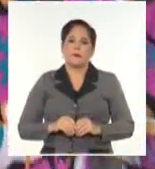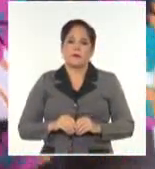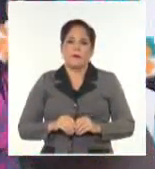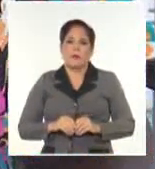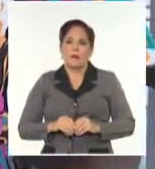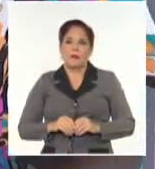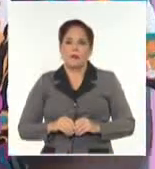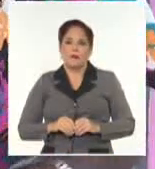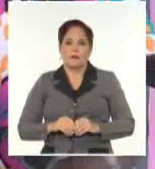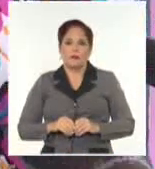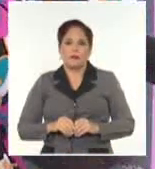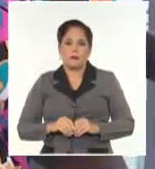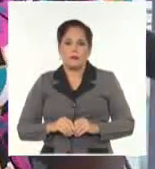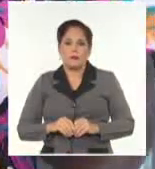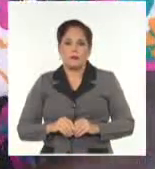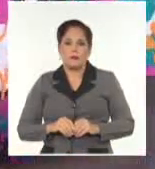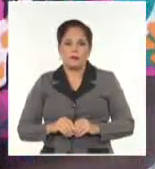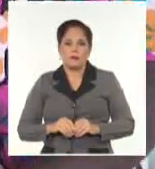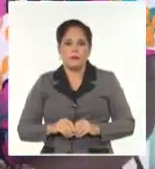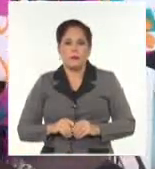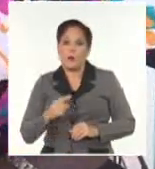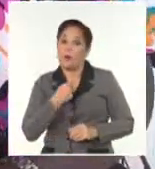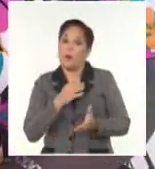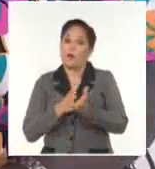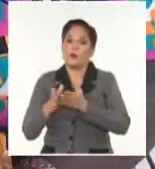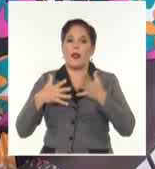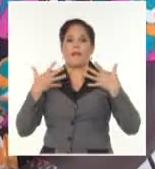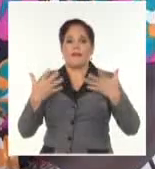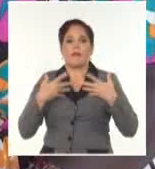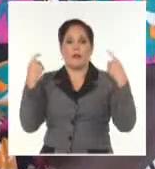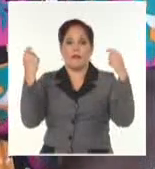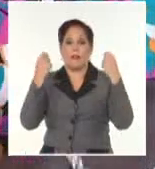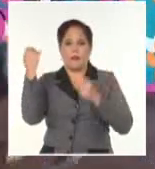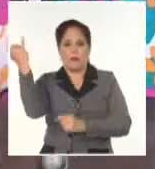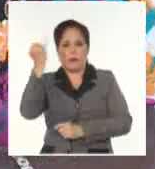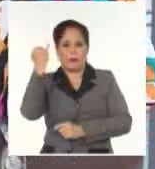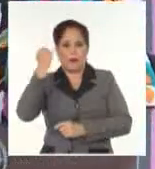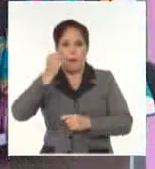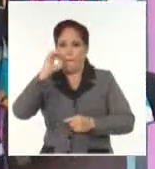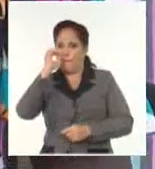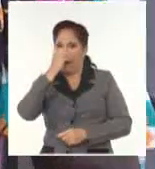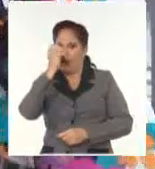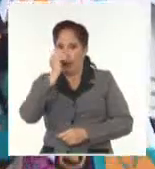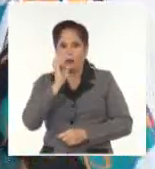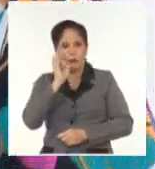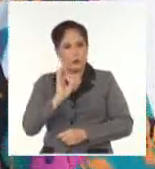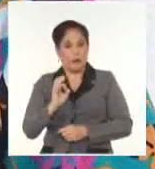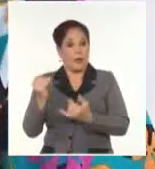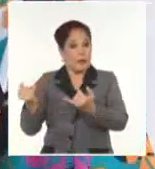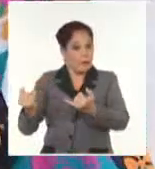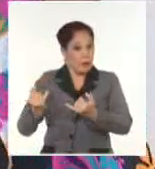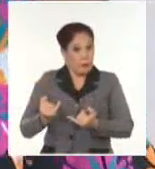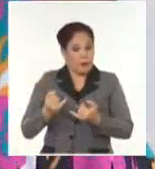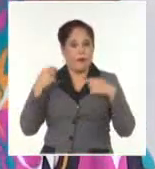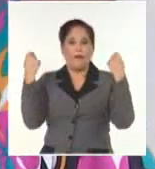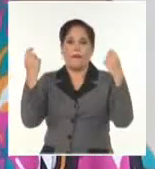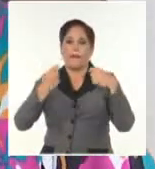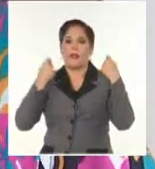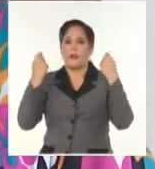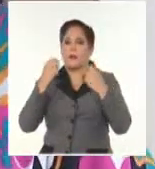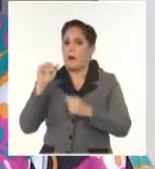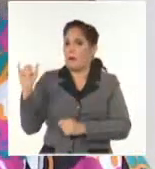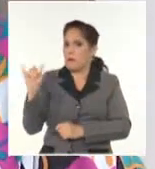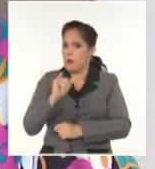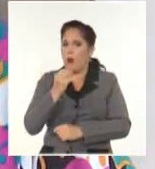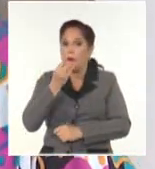que sí, profe, sin dudas seguiremos disfrutando de este Festival Internacional de Payasos. Toda la información sobre el festival también pueden